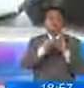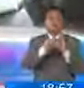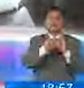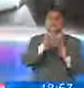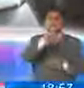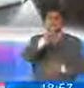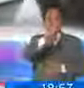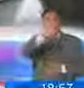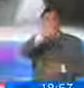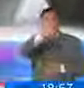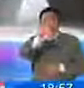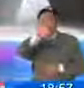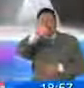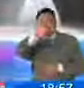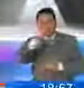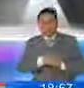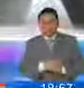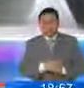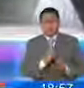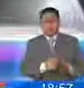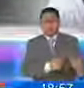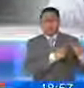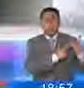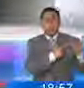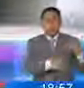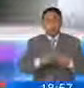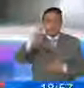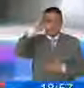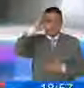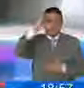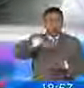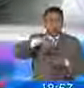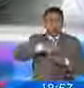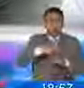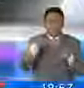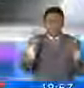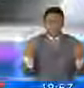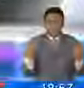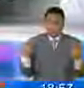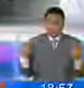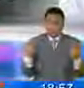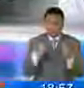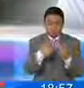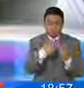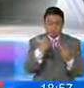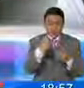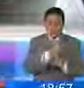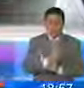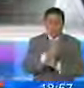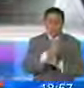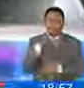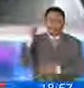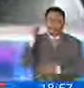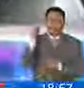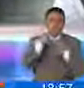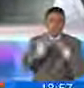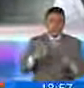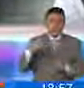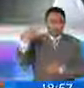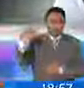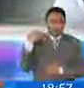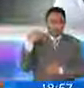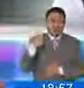158 dice, las Fuerzas Armadas y la Policía Nacional son instituciones de protección de los derechos, libertades y garantías de